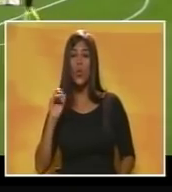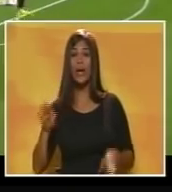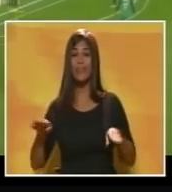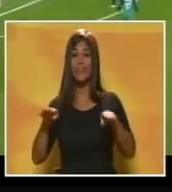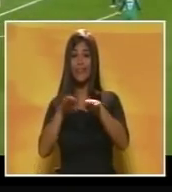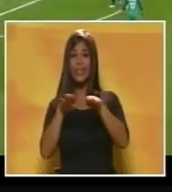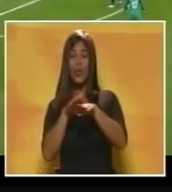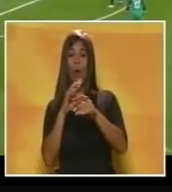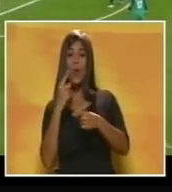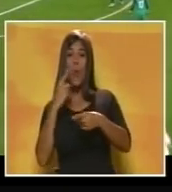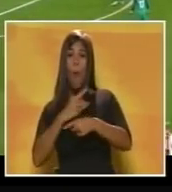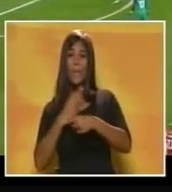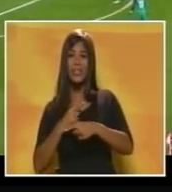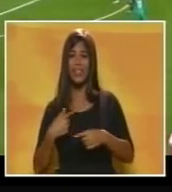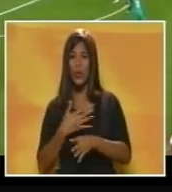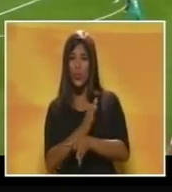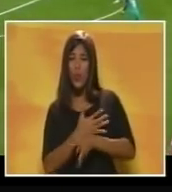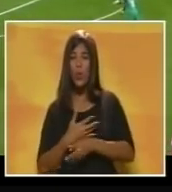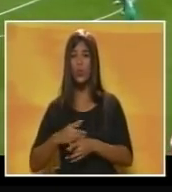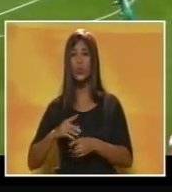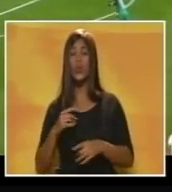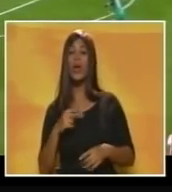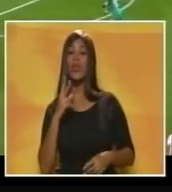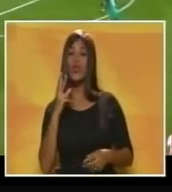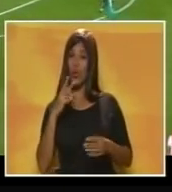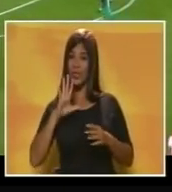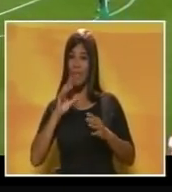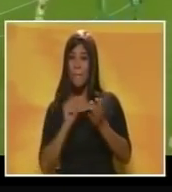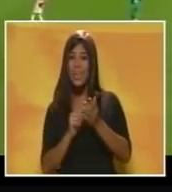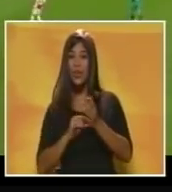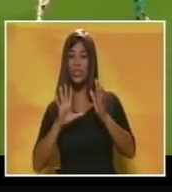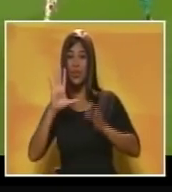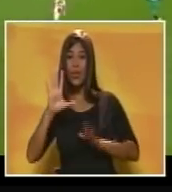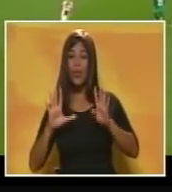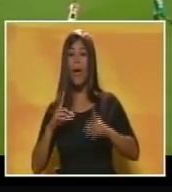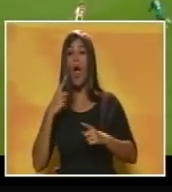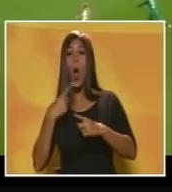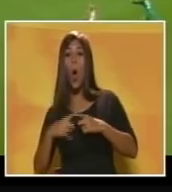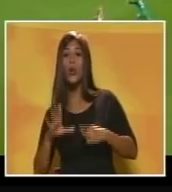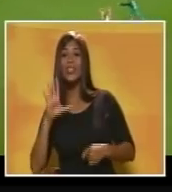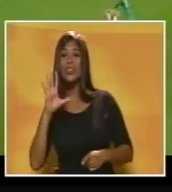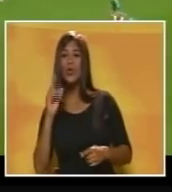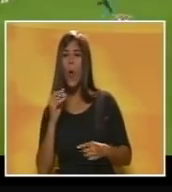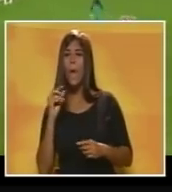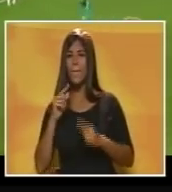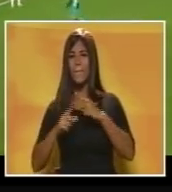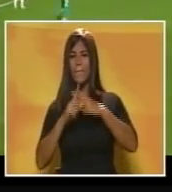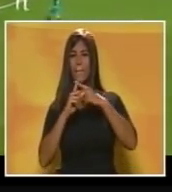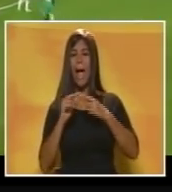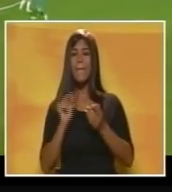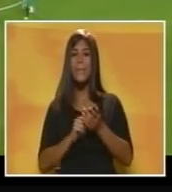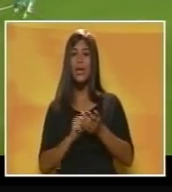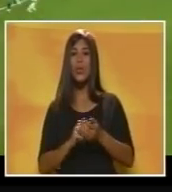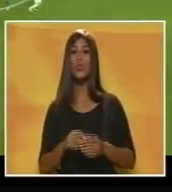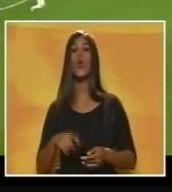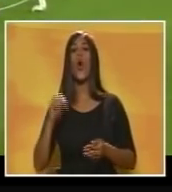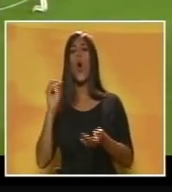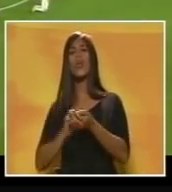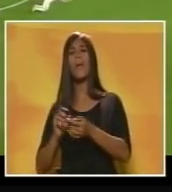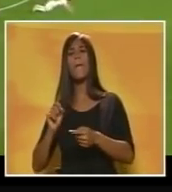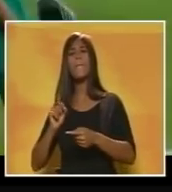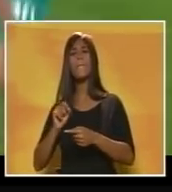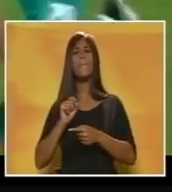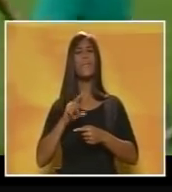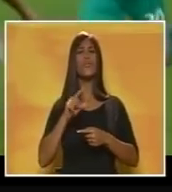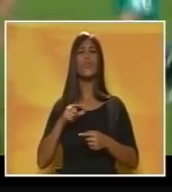partido con 2 tantos al 55 y al 59 y al 5º minuto de adición tras los 90 le dio la